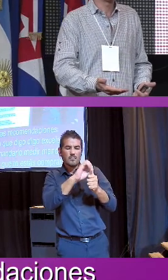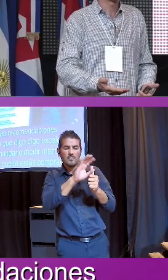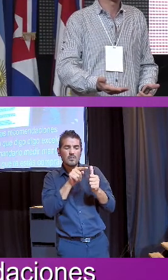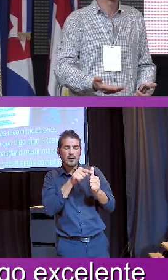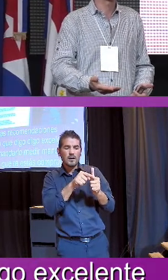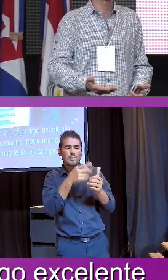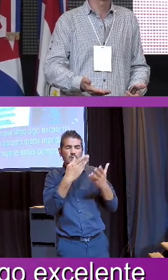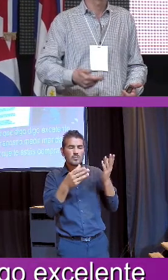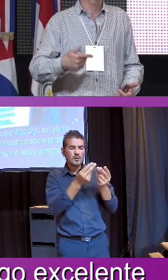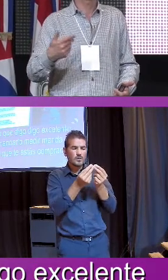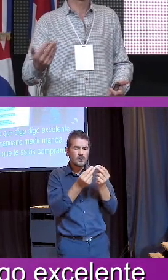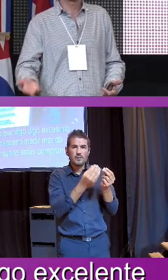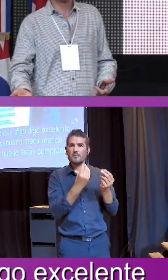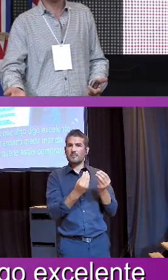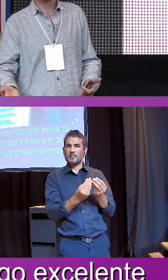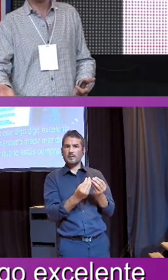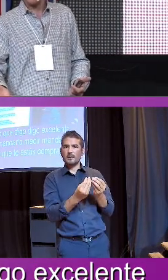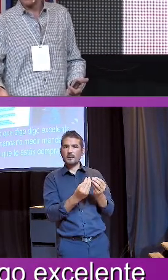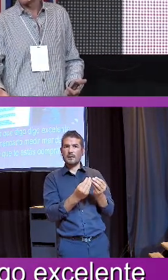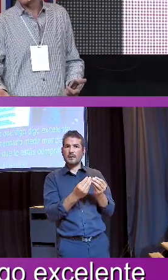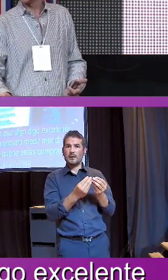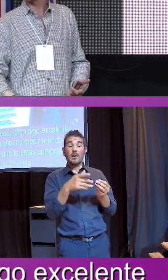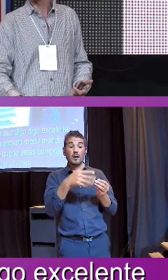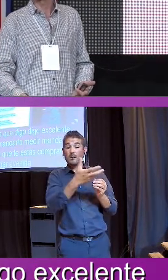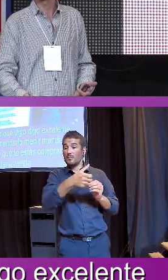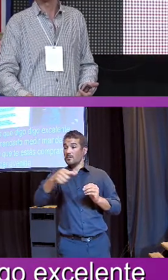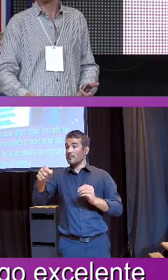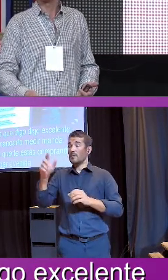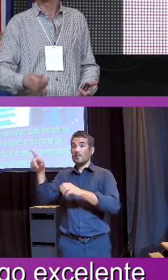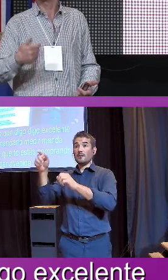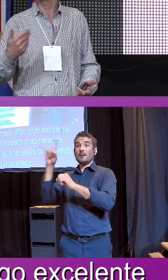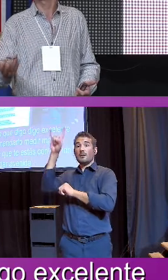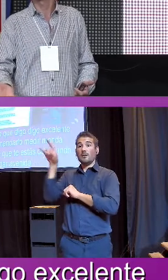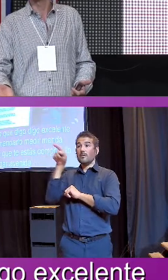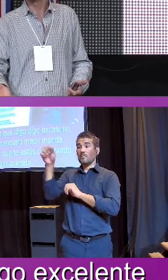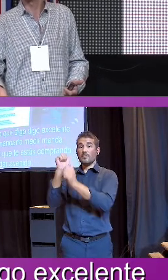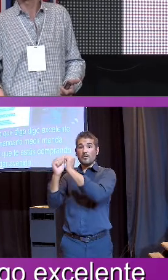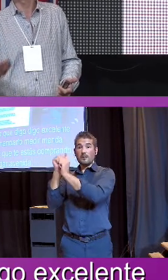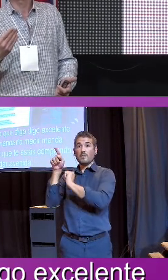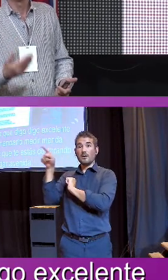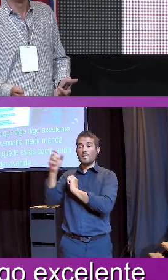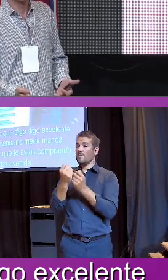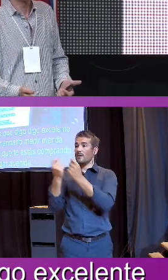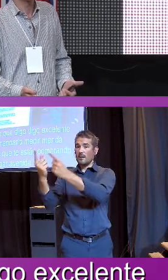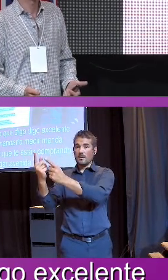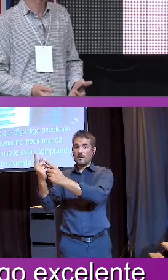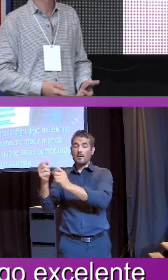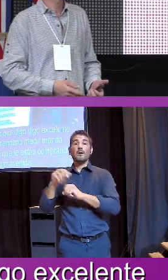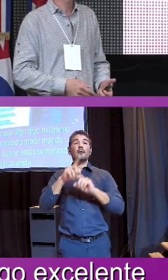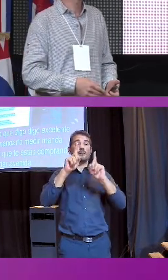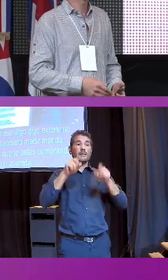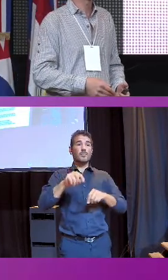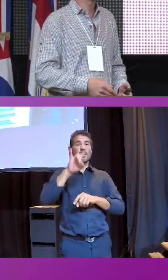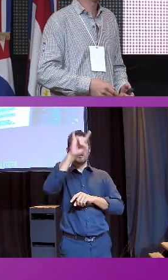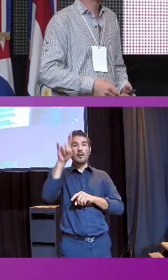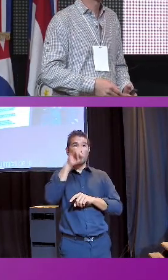tiene, ¿sí? Y se puede mandar a medir a la Universidad de Rosario, la Facultad de Bioquímica, a la Universidad de La Plata, a la Universidad de Buenos Aires de